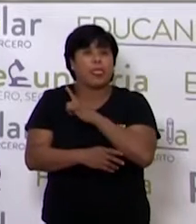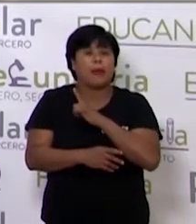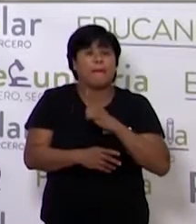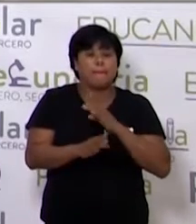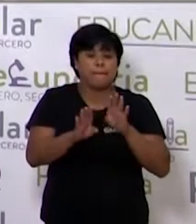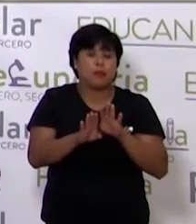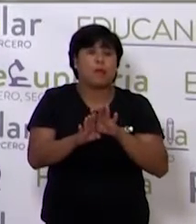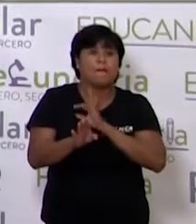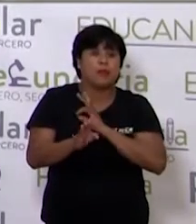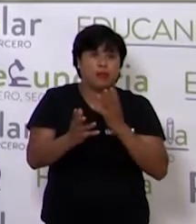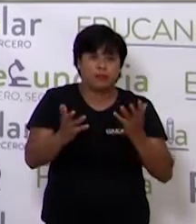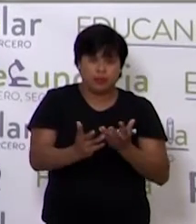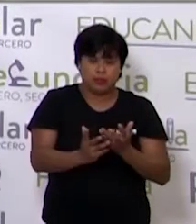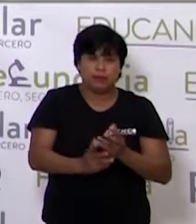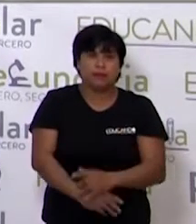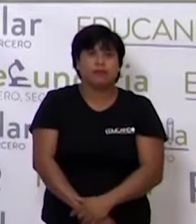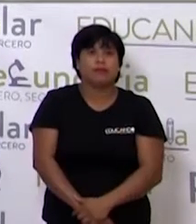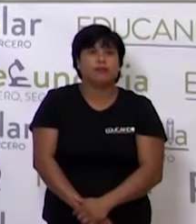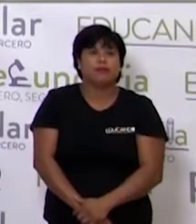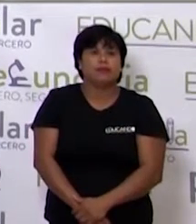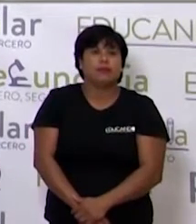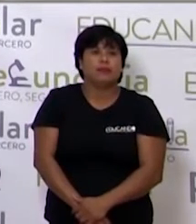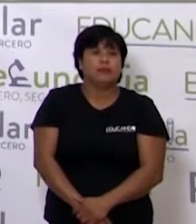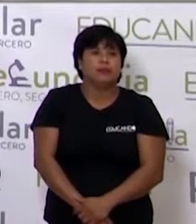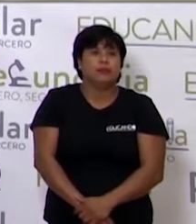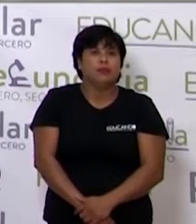la siguiente.